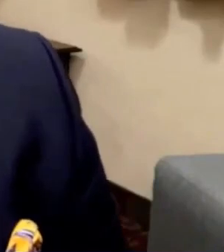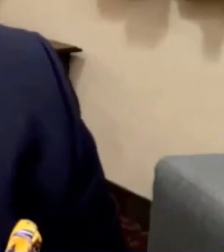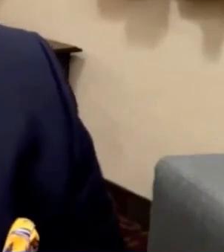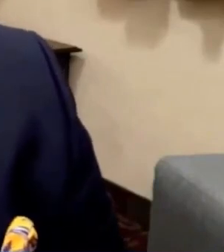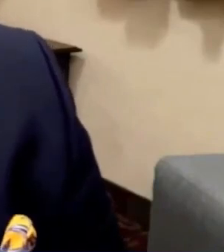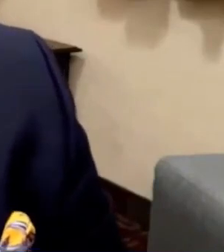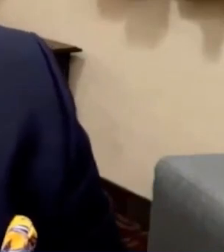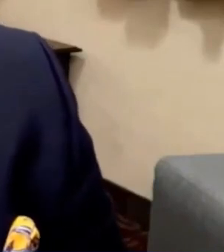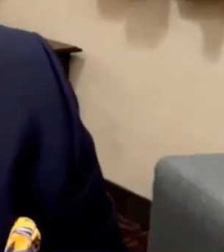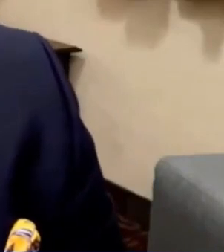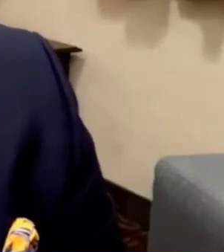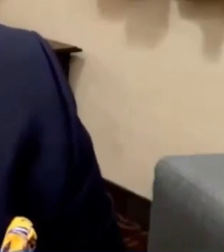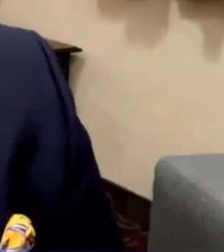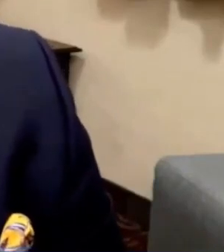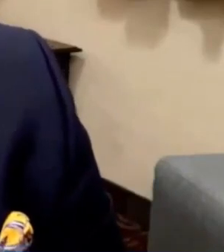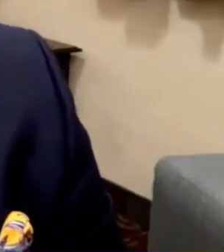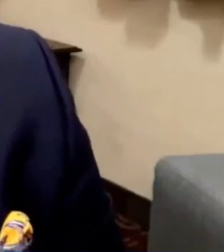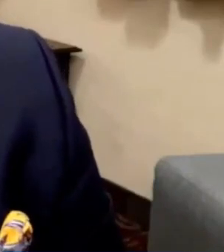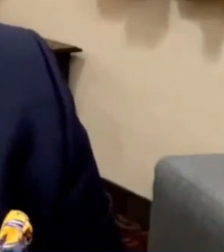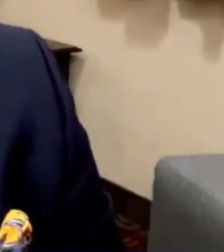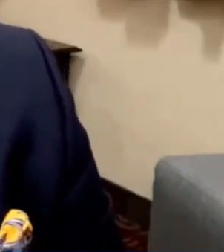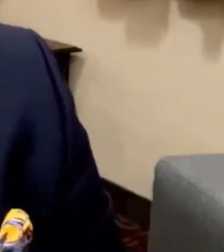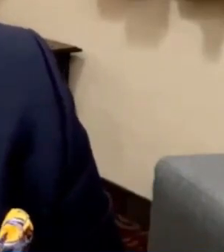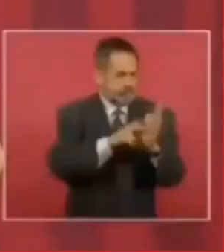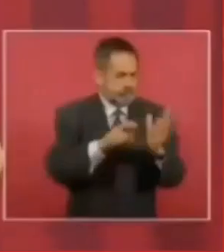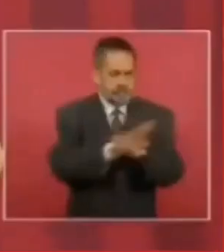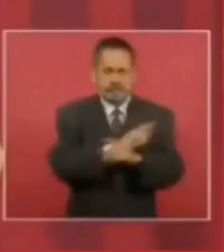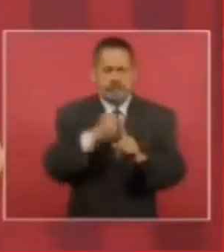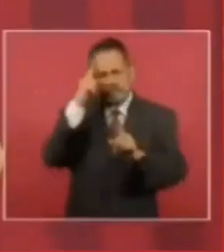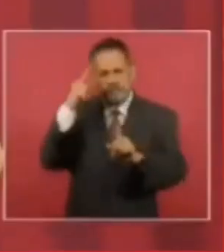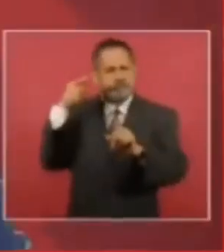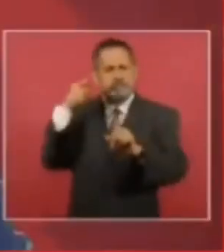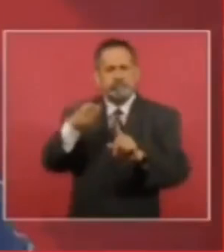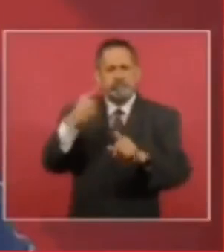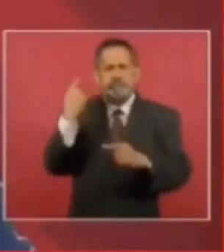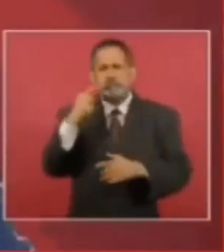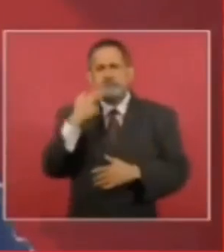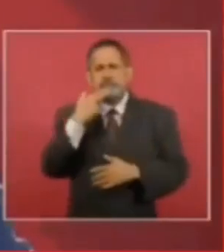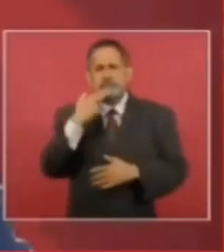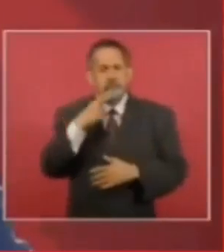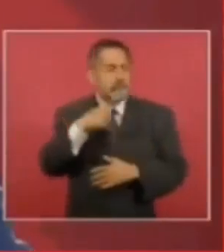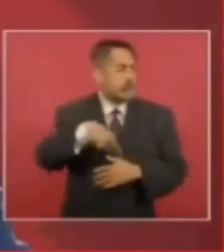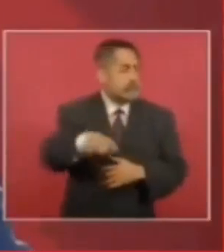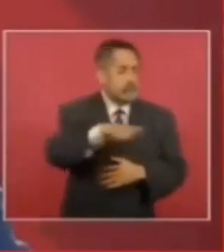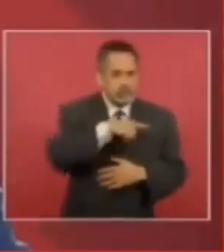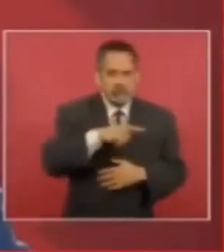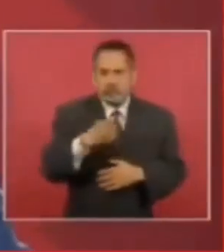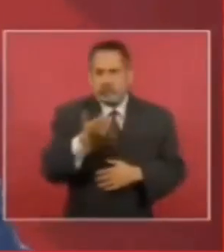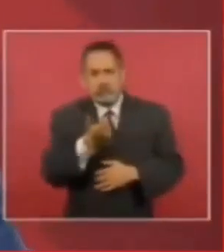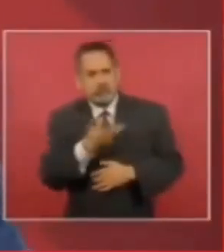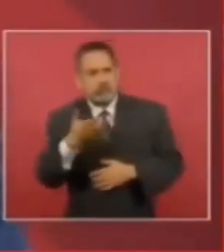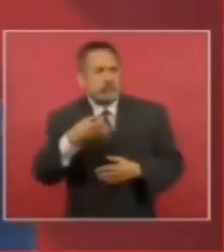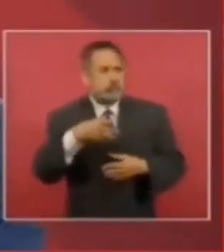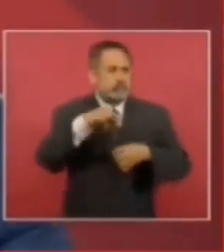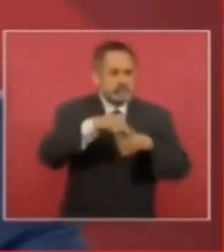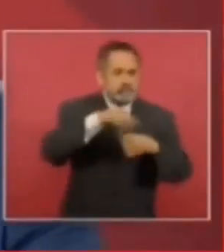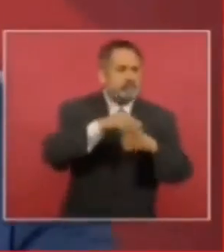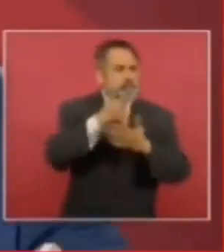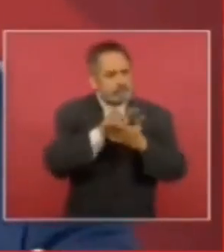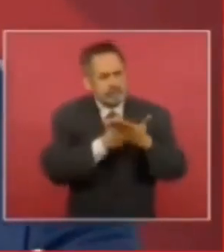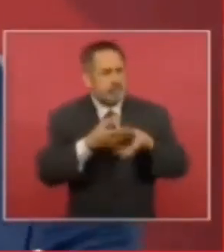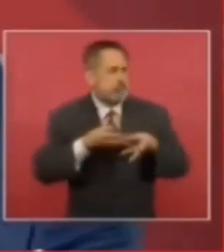lo que dijo, parte de lo que dijo en Palacio Nacional. Hacer más barata la democracia en nuestro país. Es